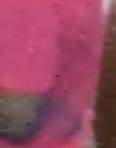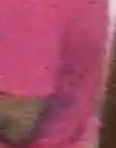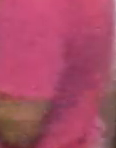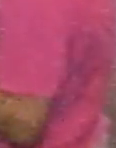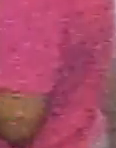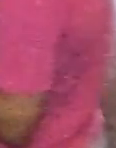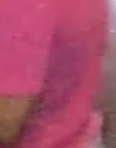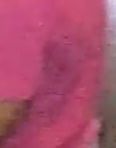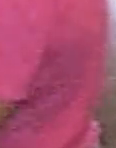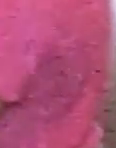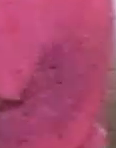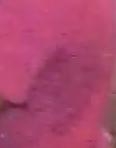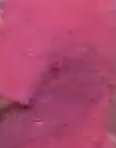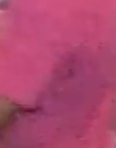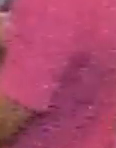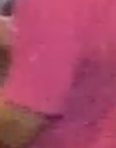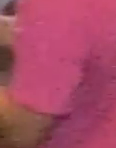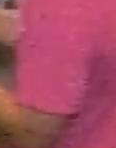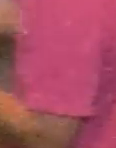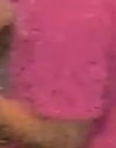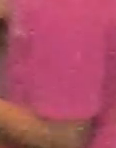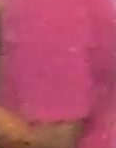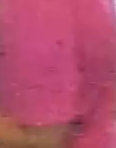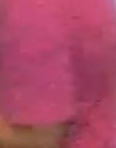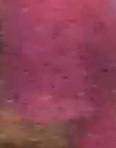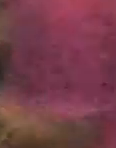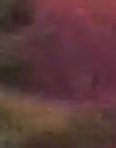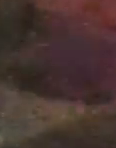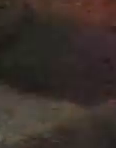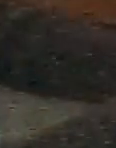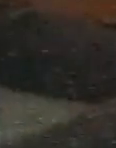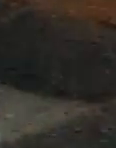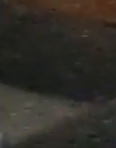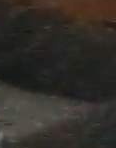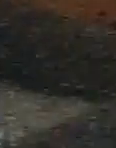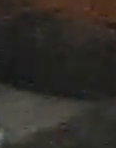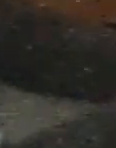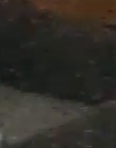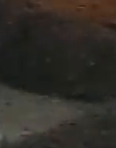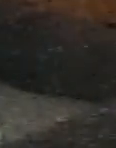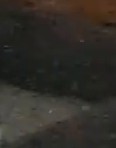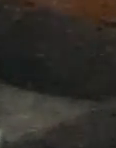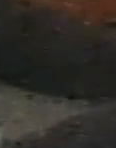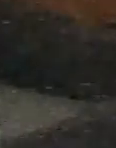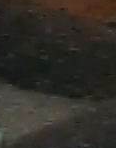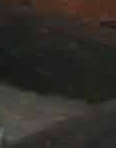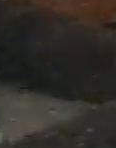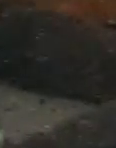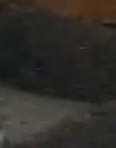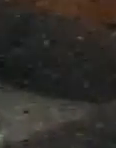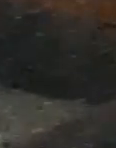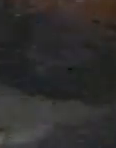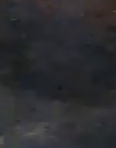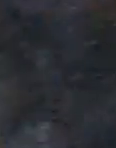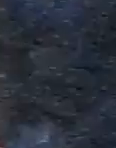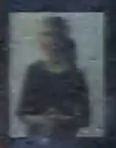otra vez de nuevo y la verdad que una alegría muy grande. La verdad que muy bien, me están ayudando en todo lo que necesito.